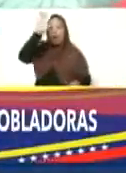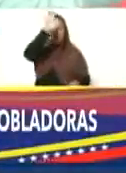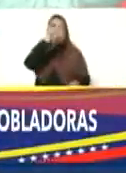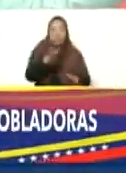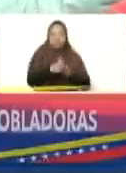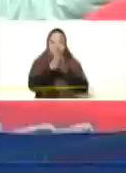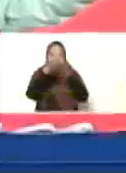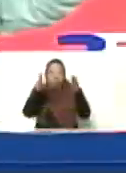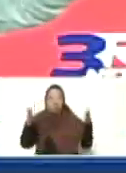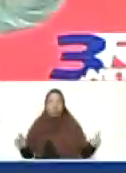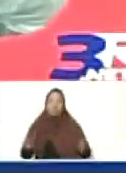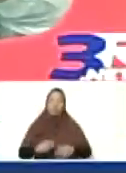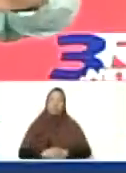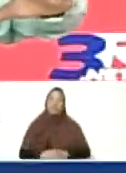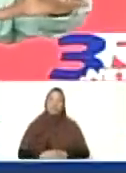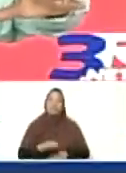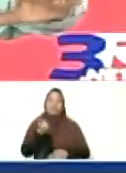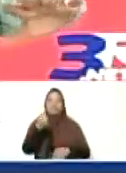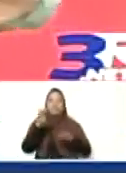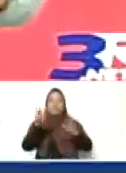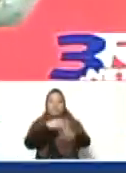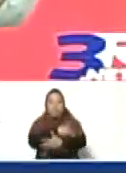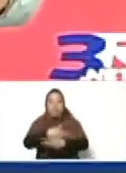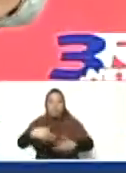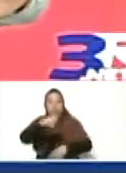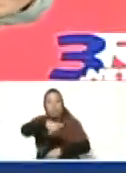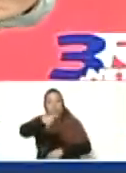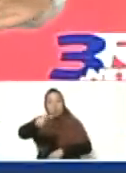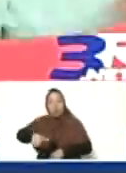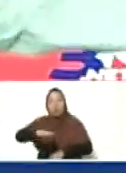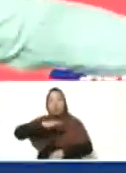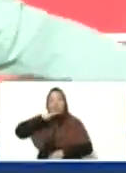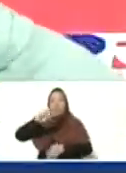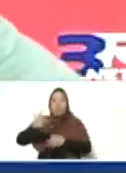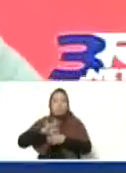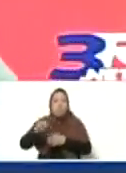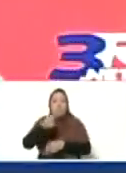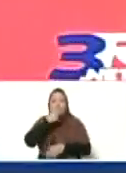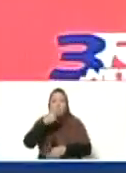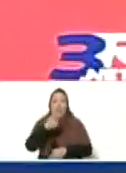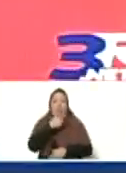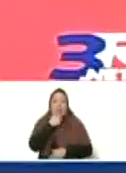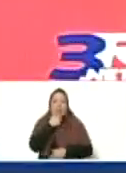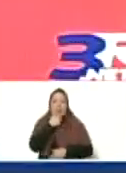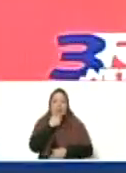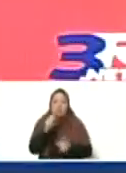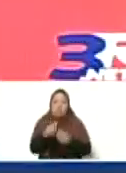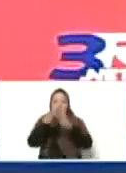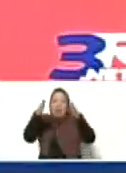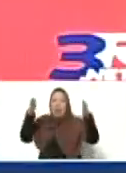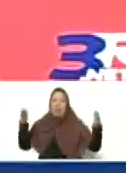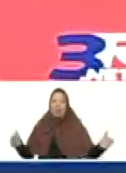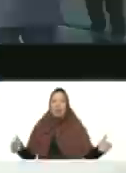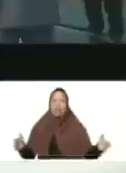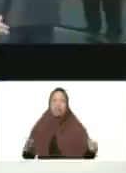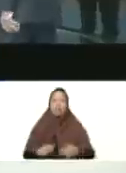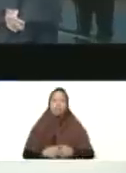teherán tiene 16 millones de habitantes una ciudad funcional bella bellas gigantescas